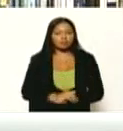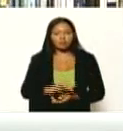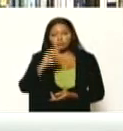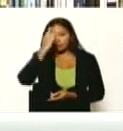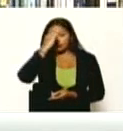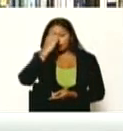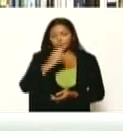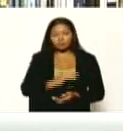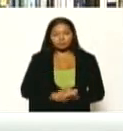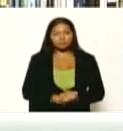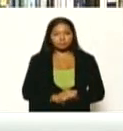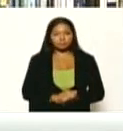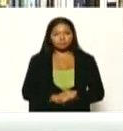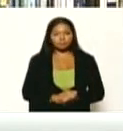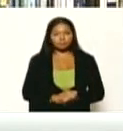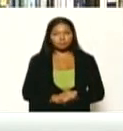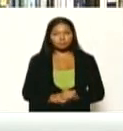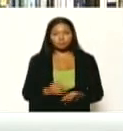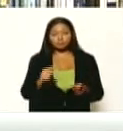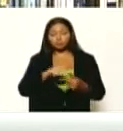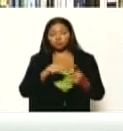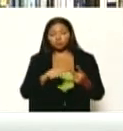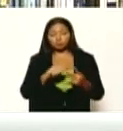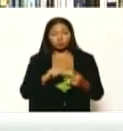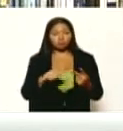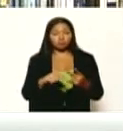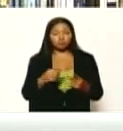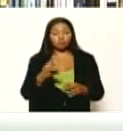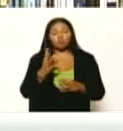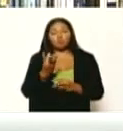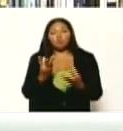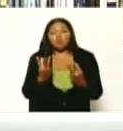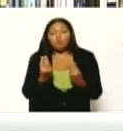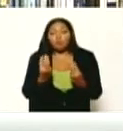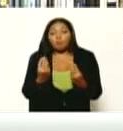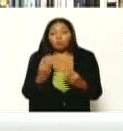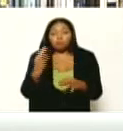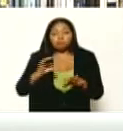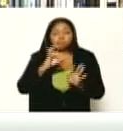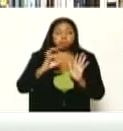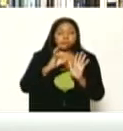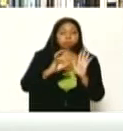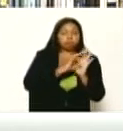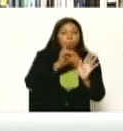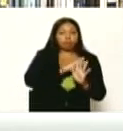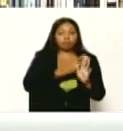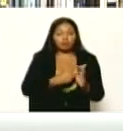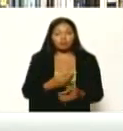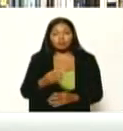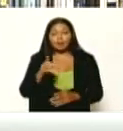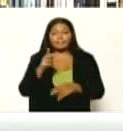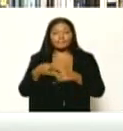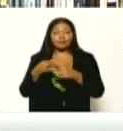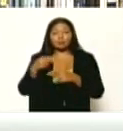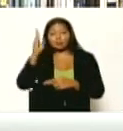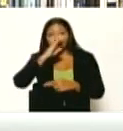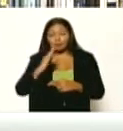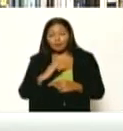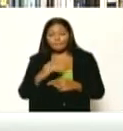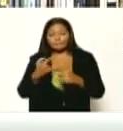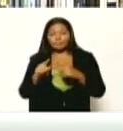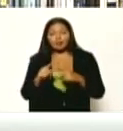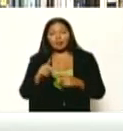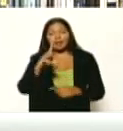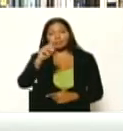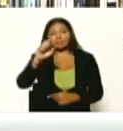son muy, muy, pero muy contagiosas. Si era peligrosa la brasilera, la variante